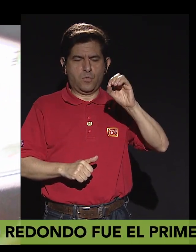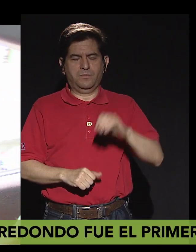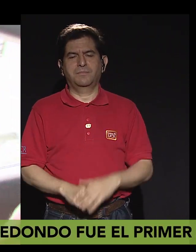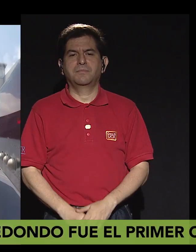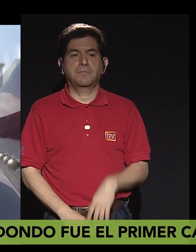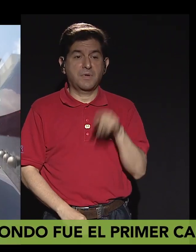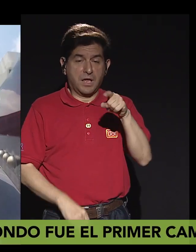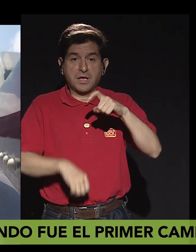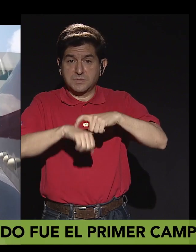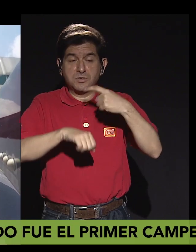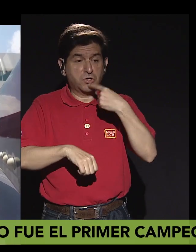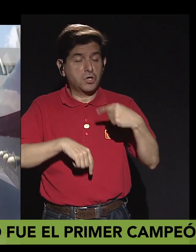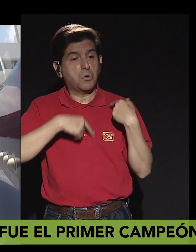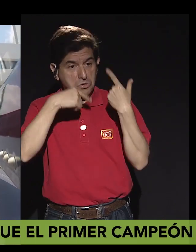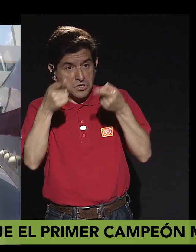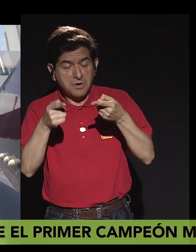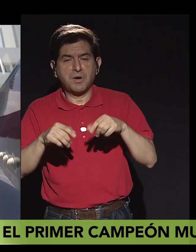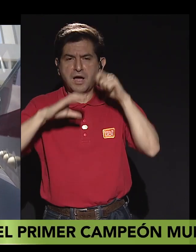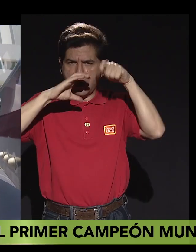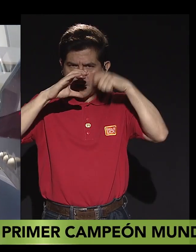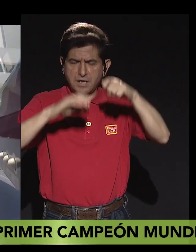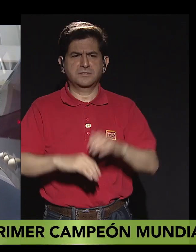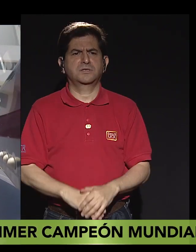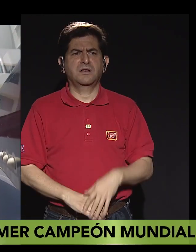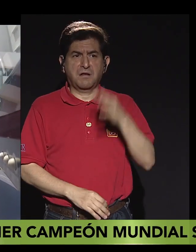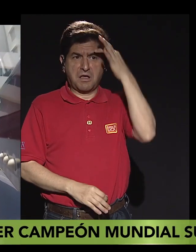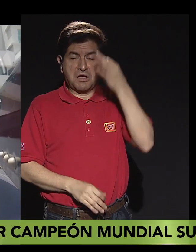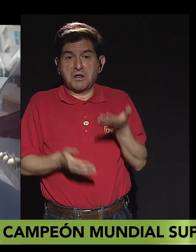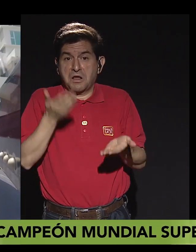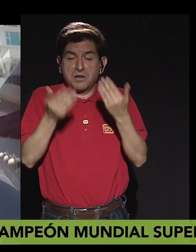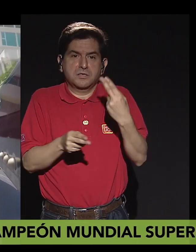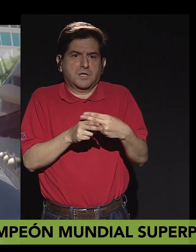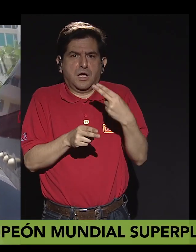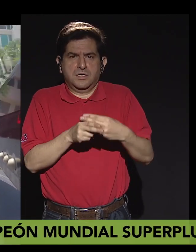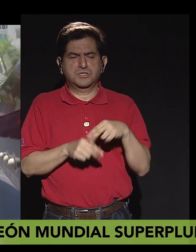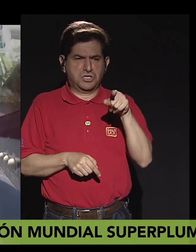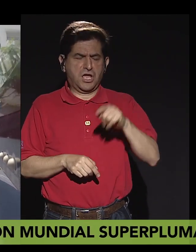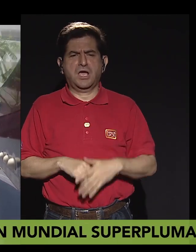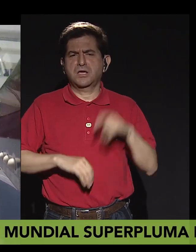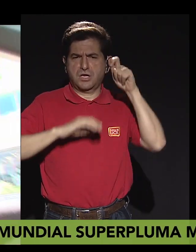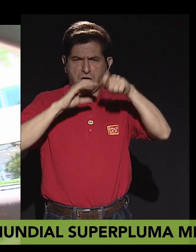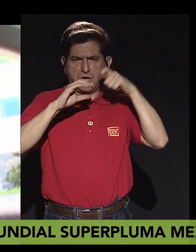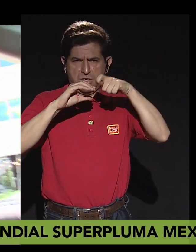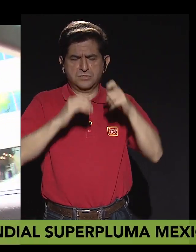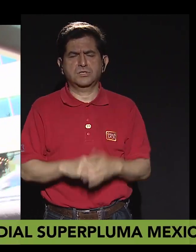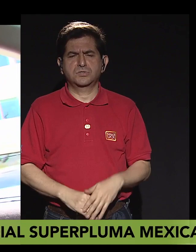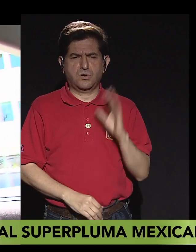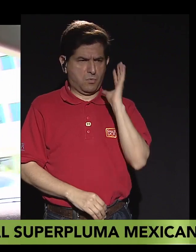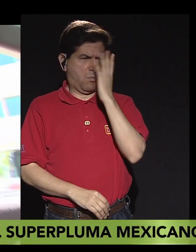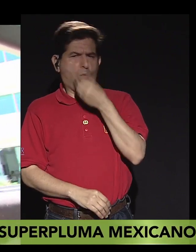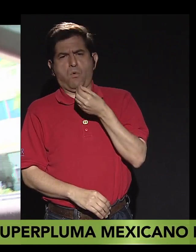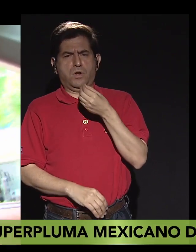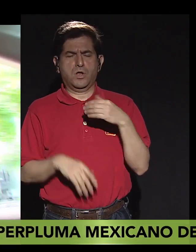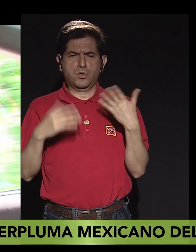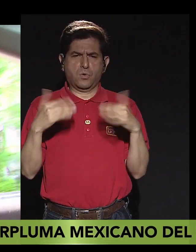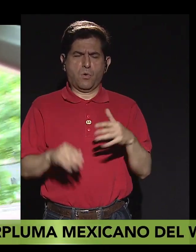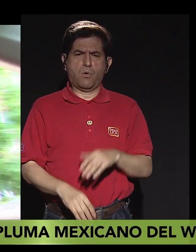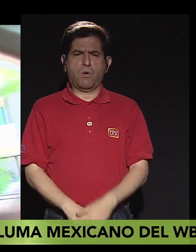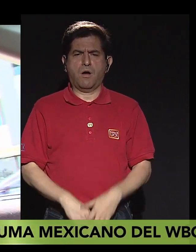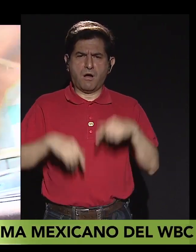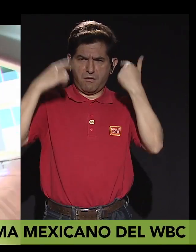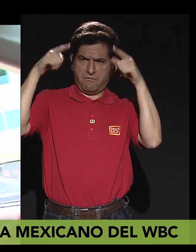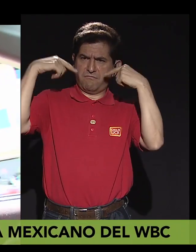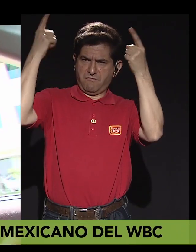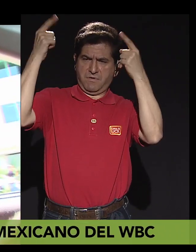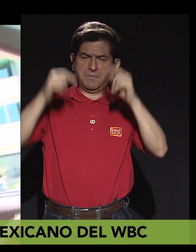Coliseo. Nos fue ya al Cine Coliseo. Seguro ellos creyeron que por el nombre de un cine, pues el Coliseo estaba muy bonito, como hay mucha